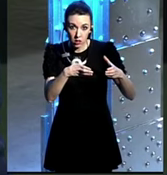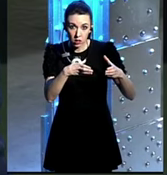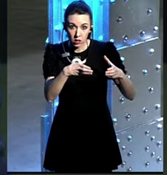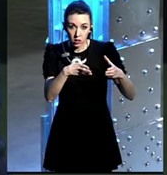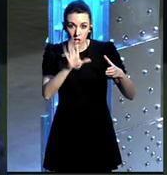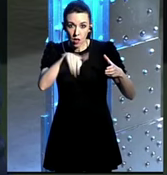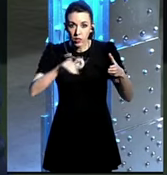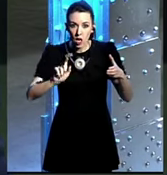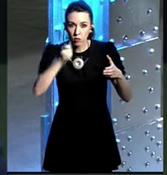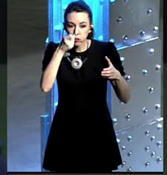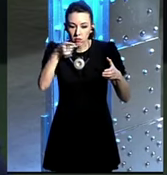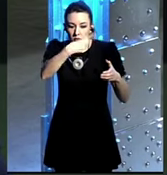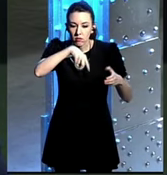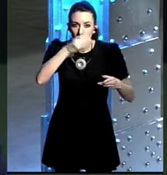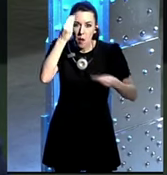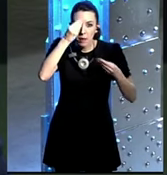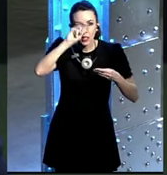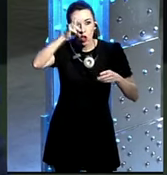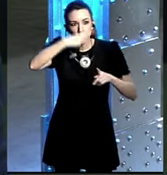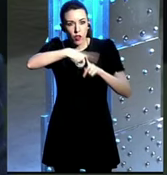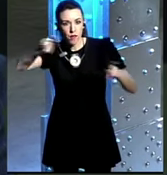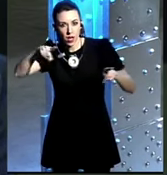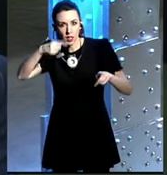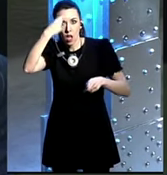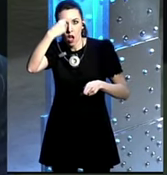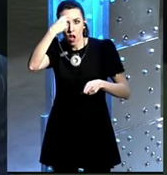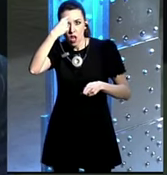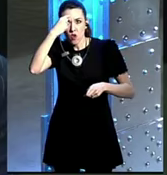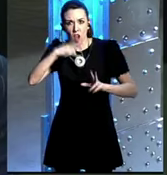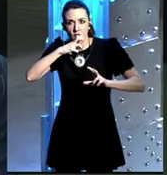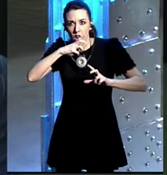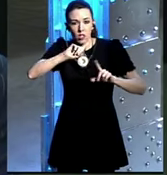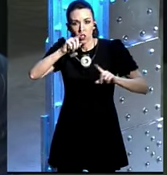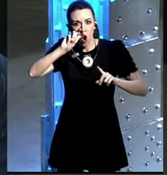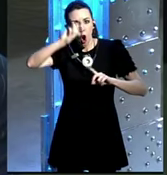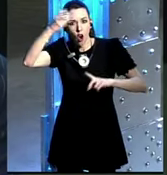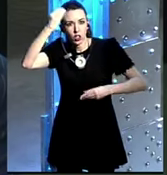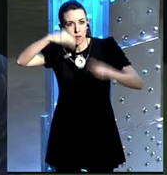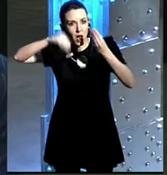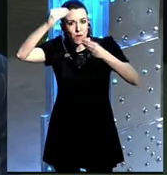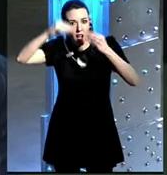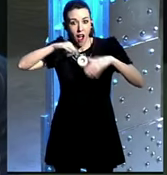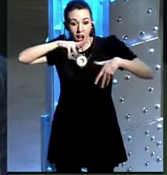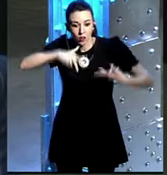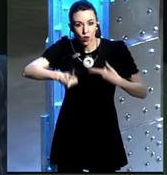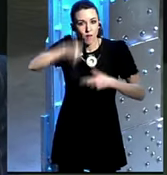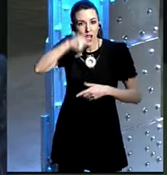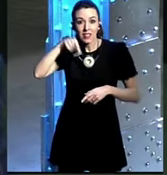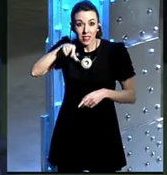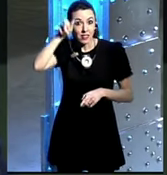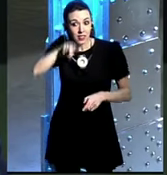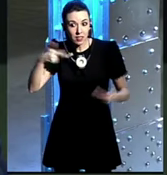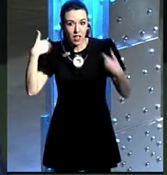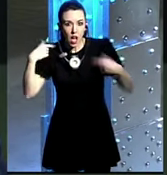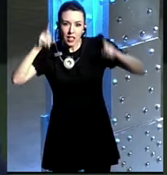y conseguir que empezaran a pensar en otra cosa que fuera distinta a lo que habían pasado. Llenando sus mentes con algo más actual, les estaba